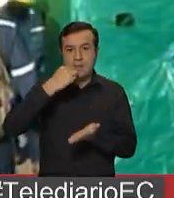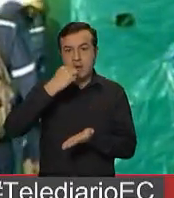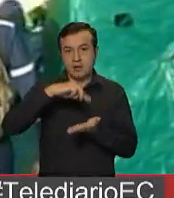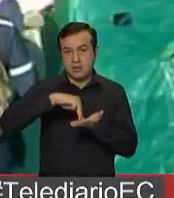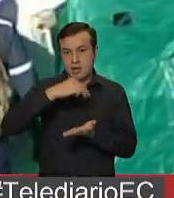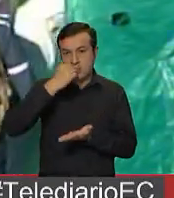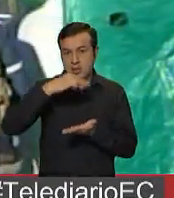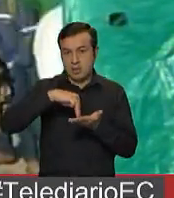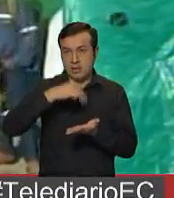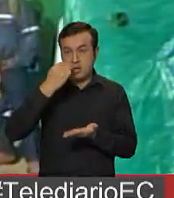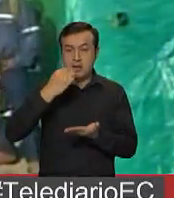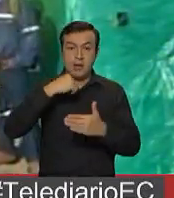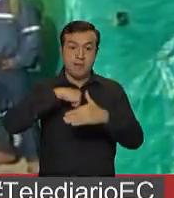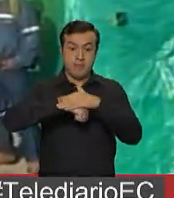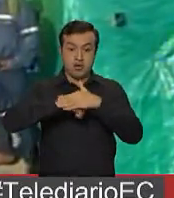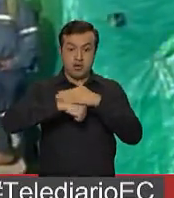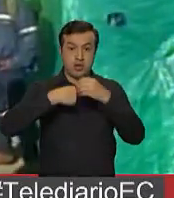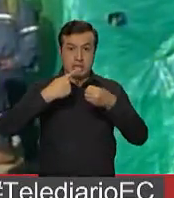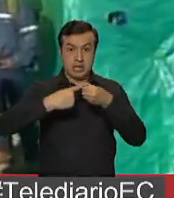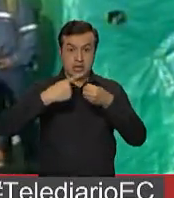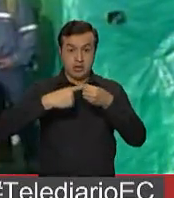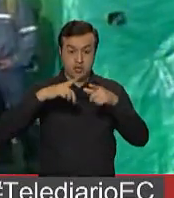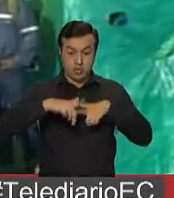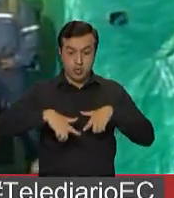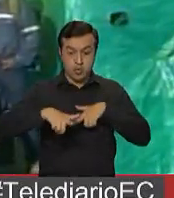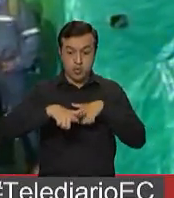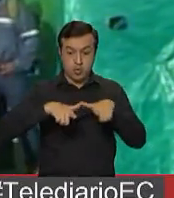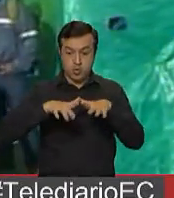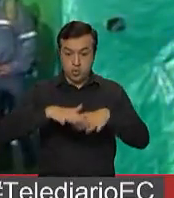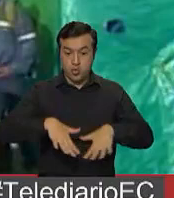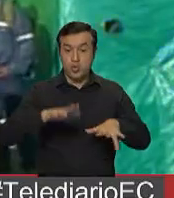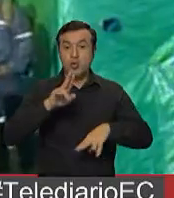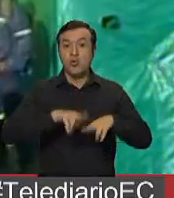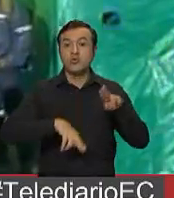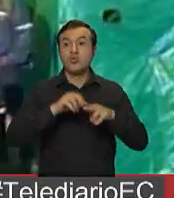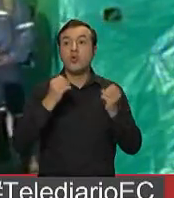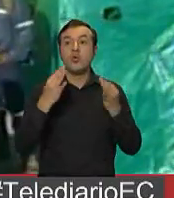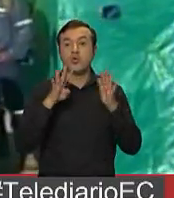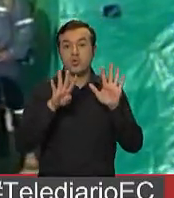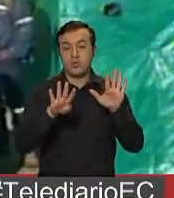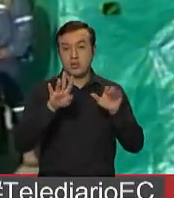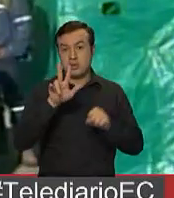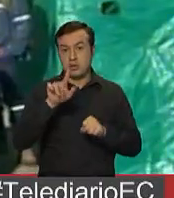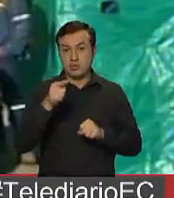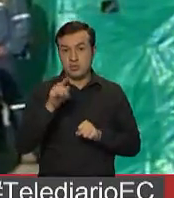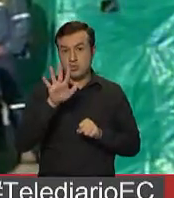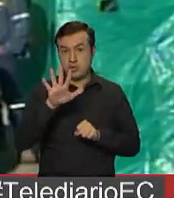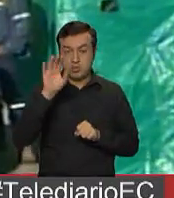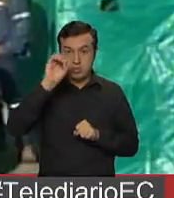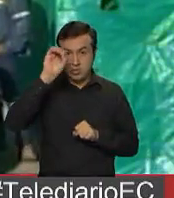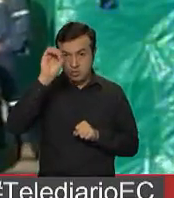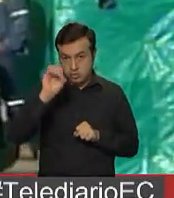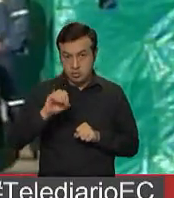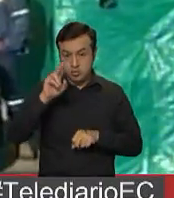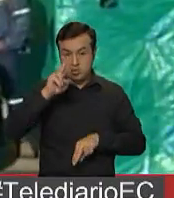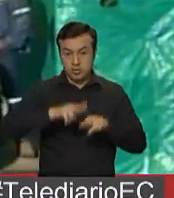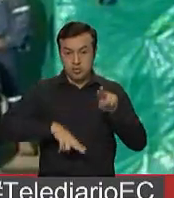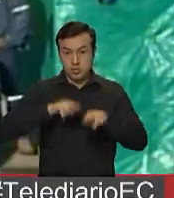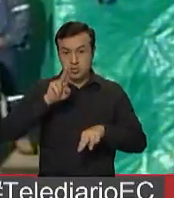mañana del Metro de Quito, como lo señalaste, Fabricio. Tiene un avance del 93.5% de